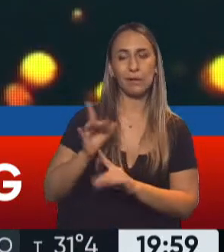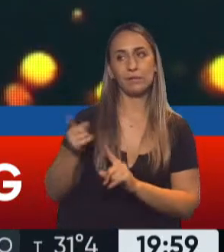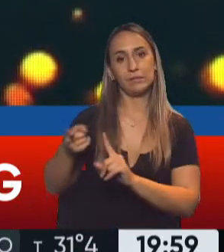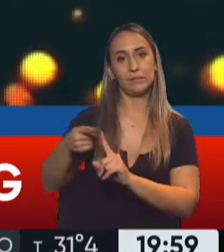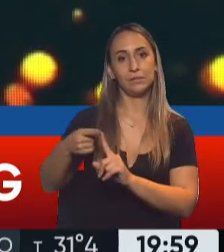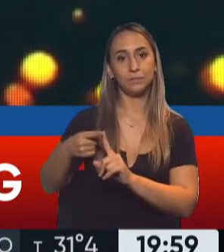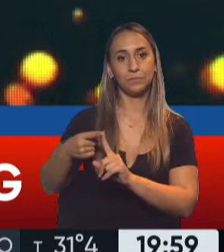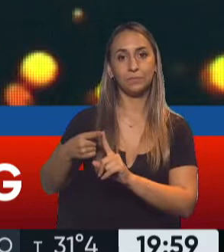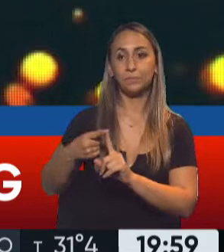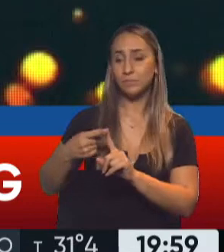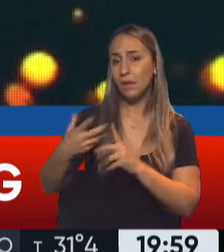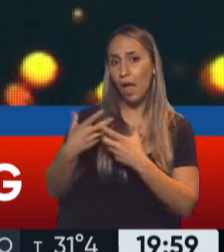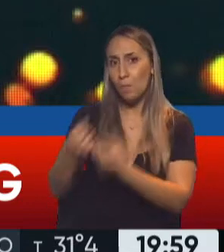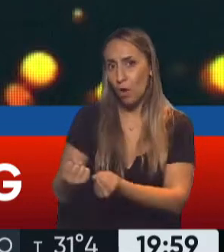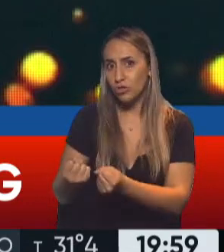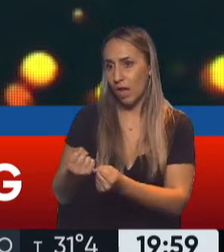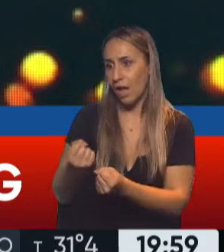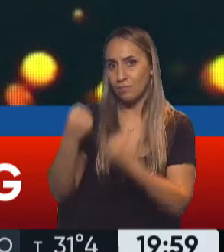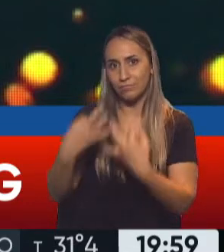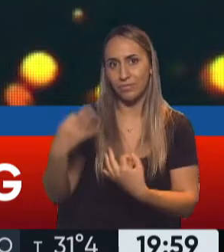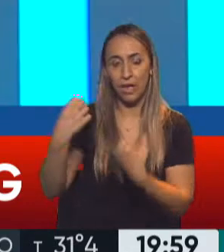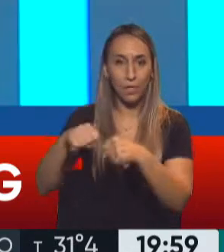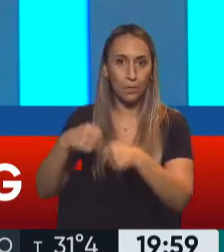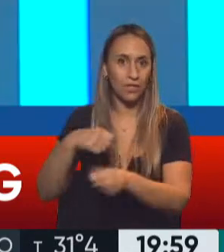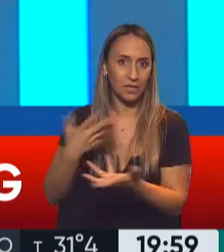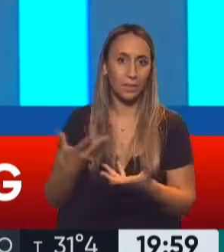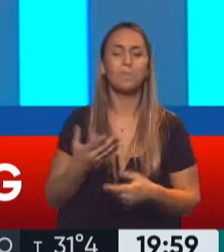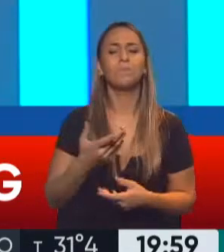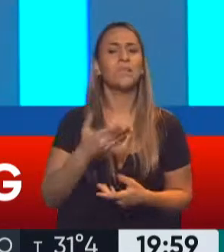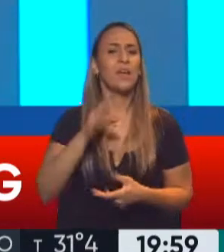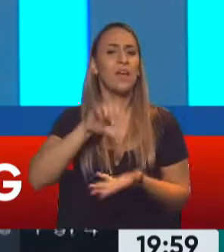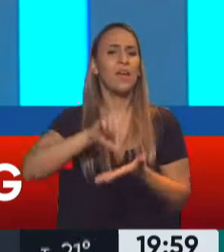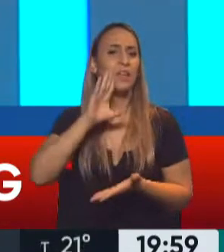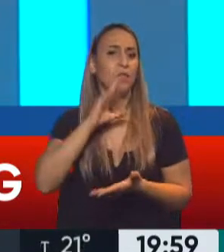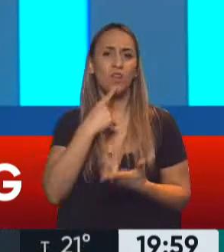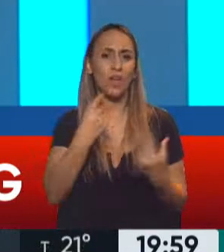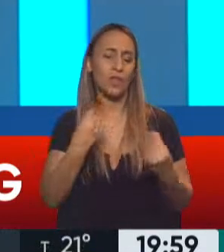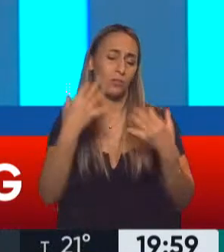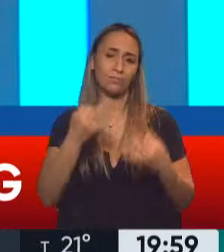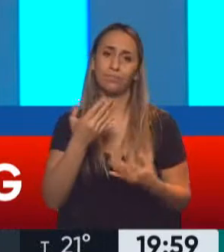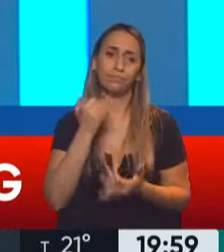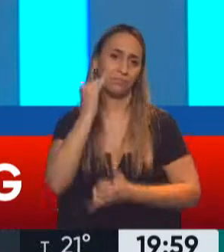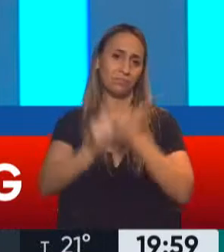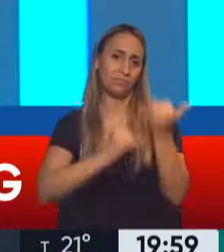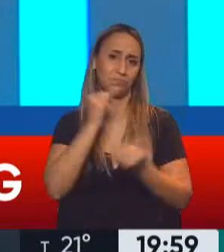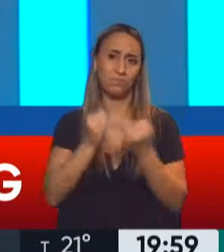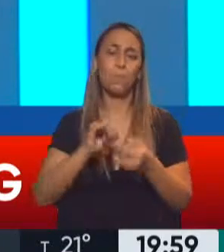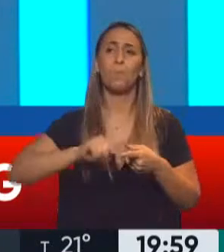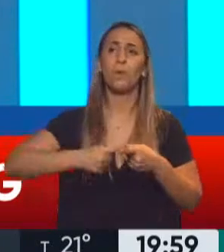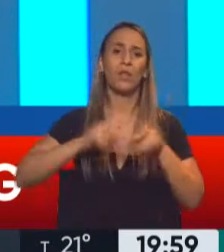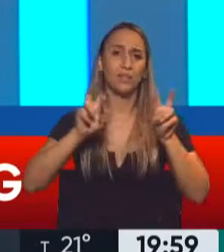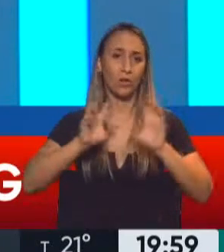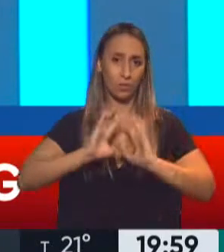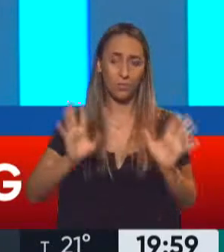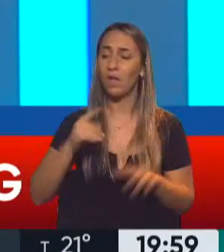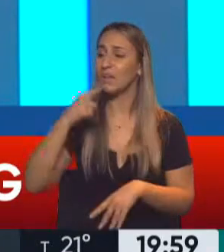que verdaderamente participan. ¿Cuál es el argumento? Bueno, el argumento de los Estados Unidos es un argumento netamente político, que es el tema de la supuesta